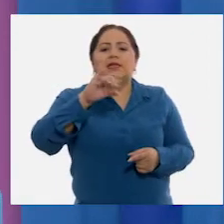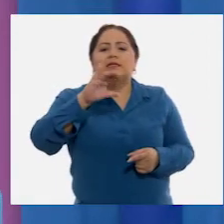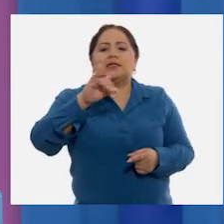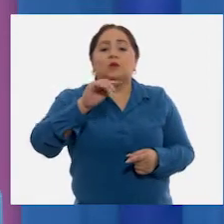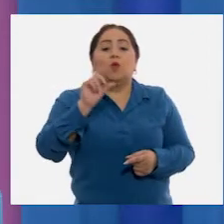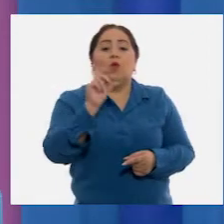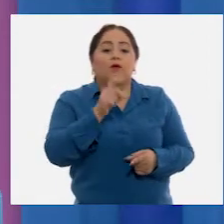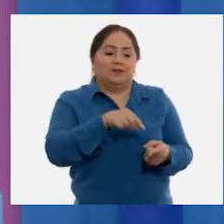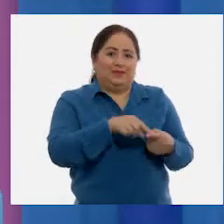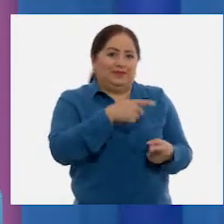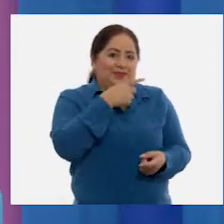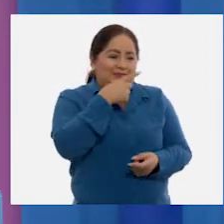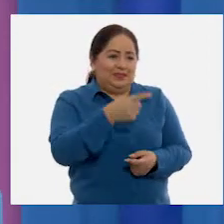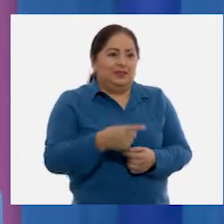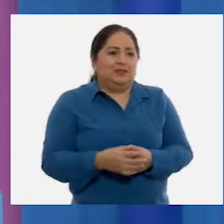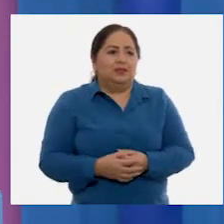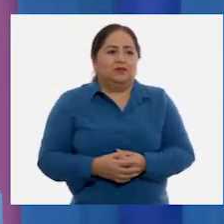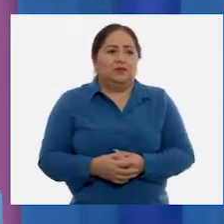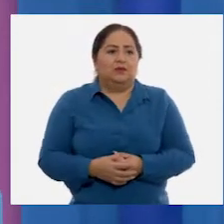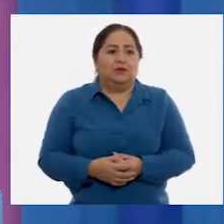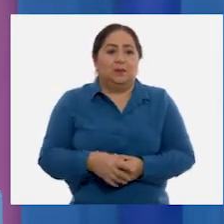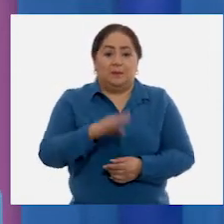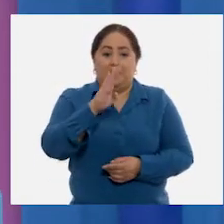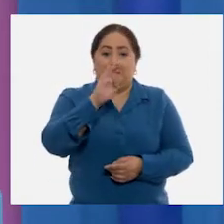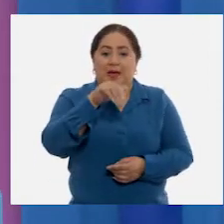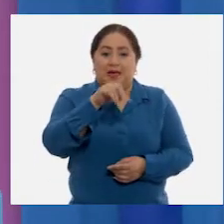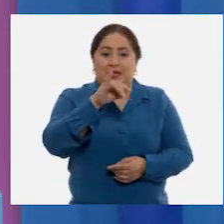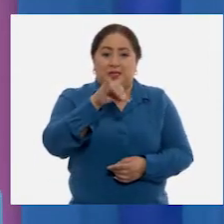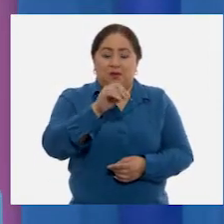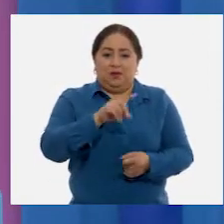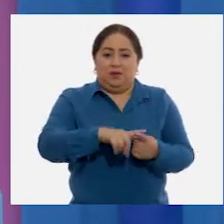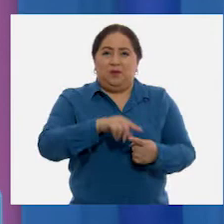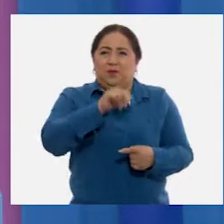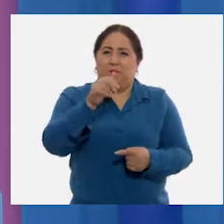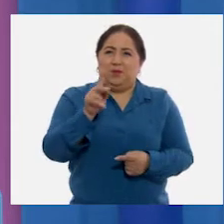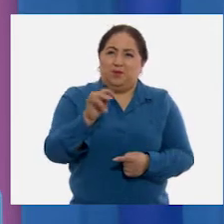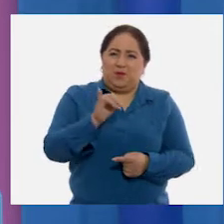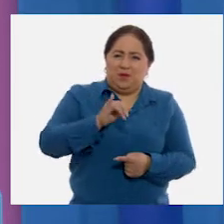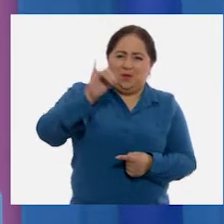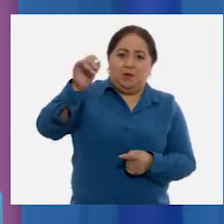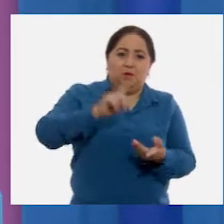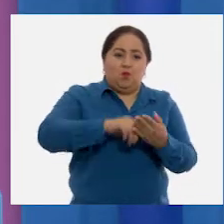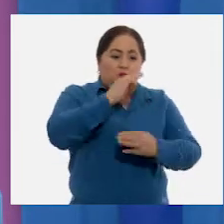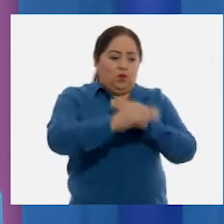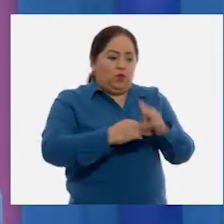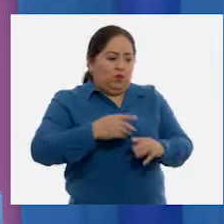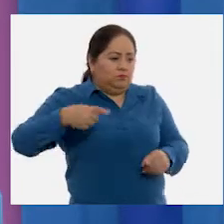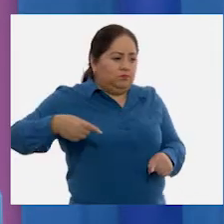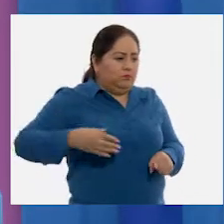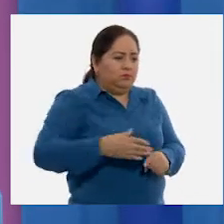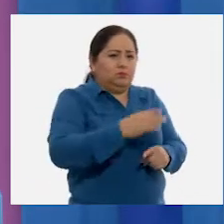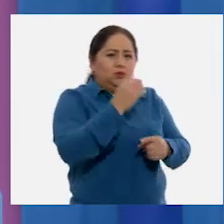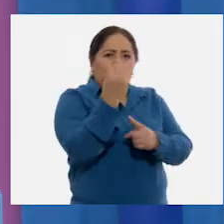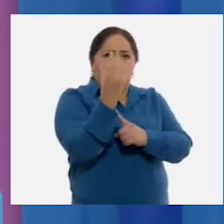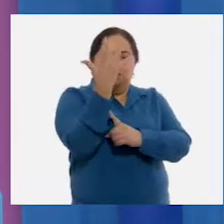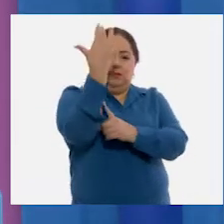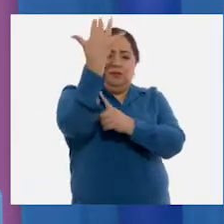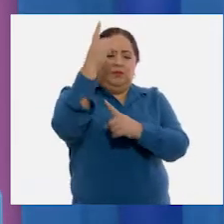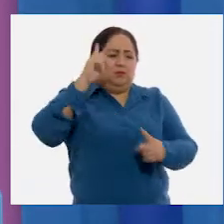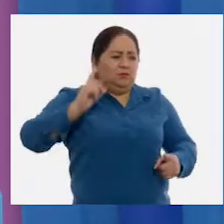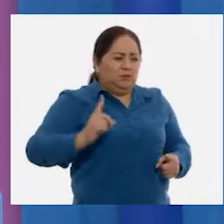ejemplo, cuando dice, el bandido Providencia, que pasa por el mundo con la antorcha luminosa de un